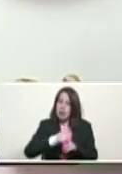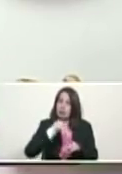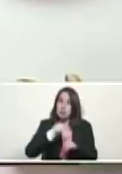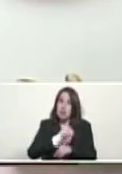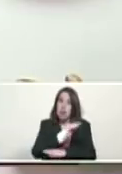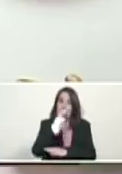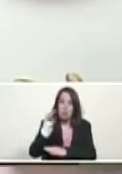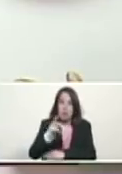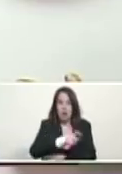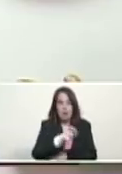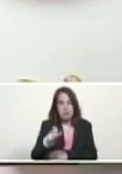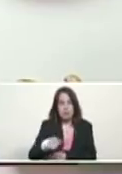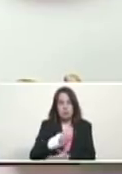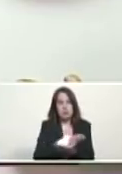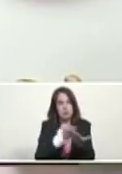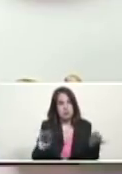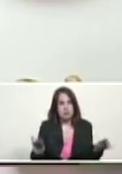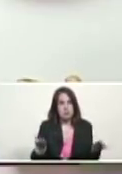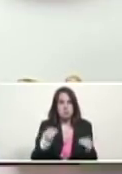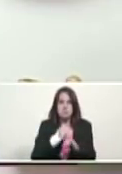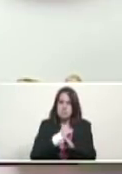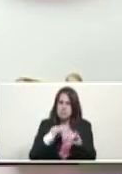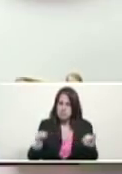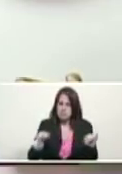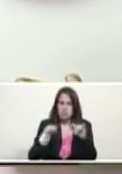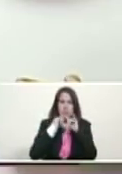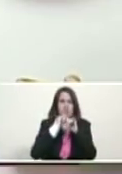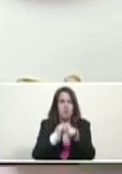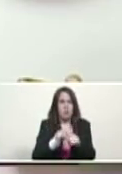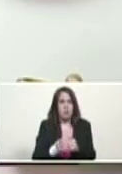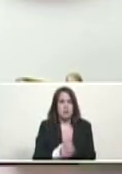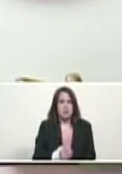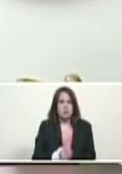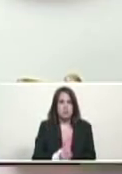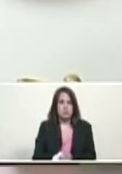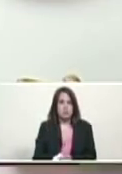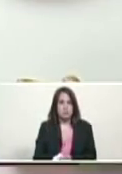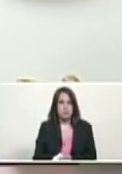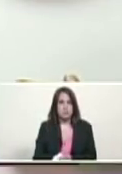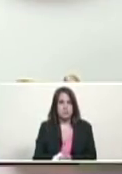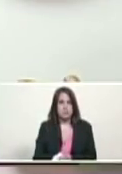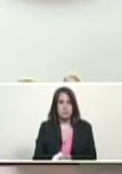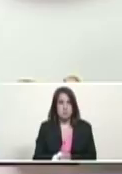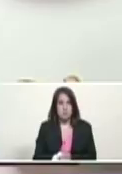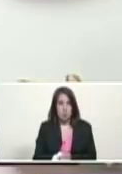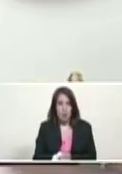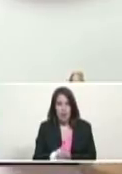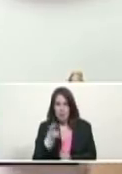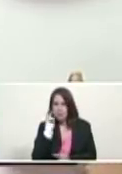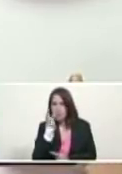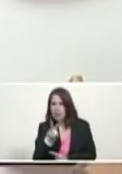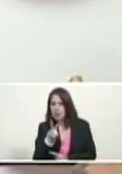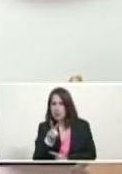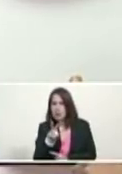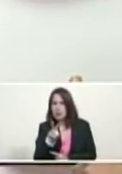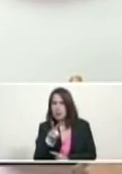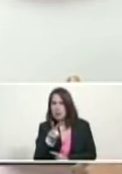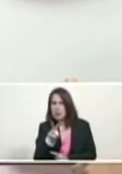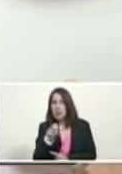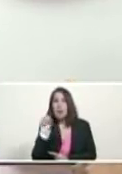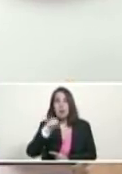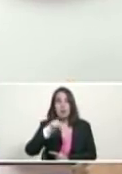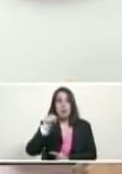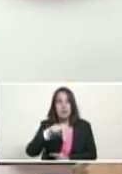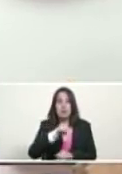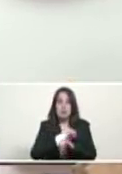protegerte, compatriota. Quiero terminar informando, si me dan permisito para ver allí, correcto, quiero